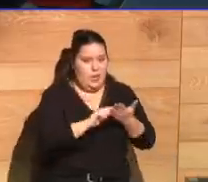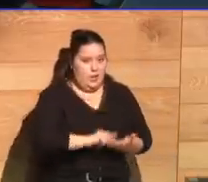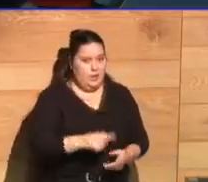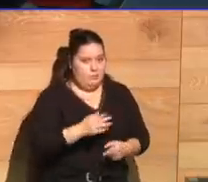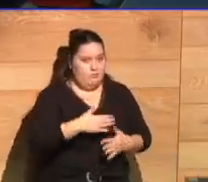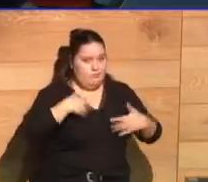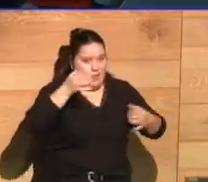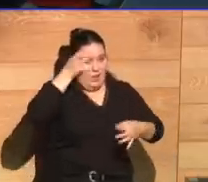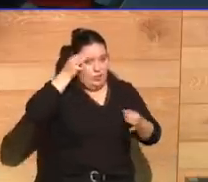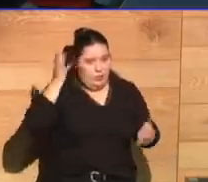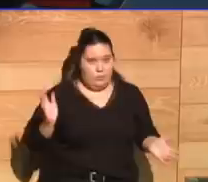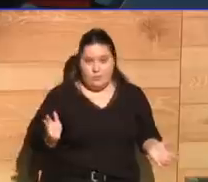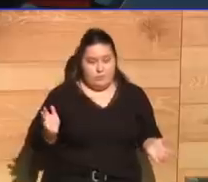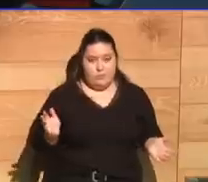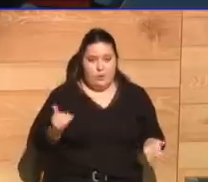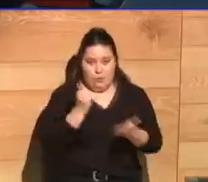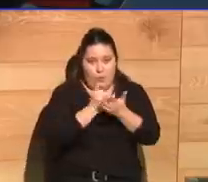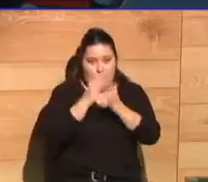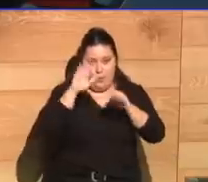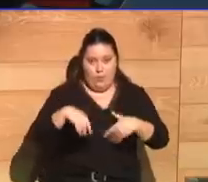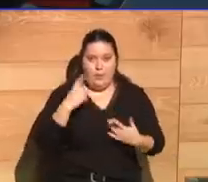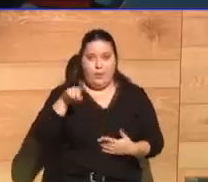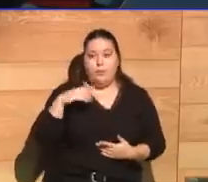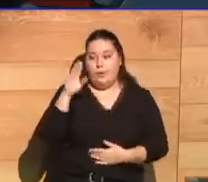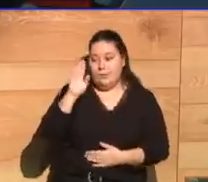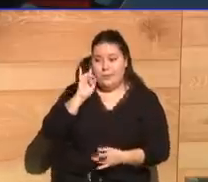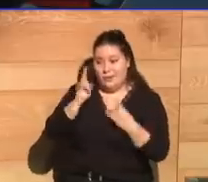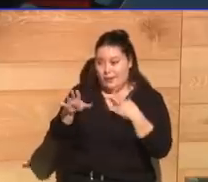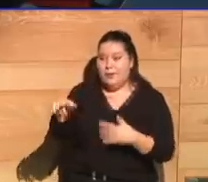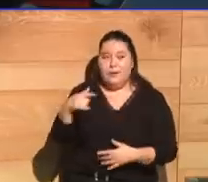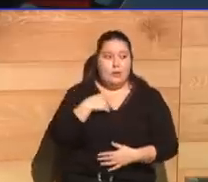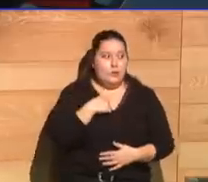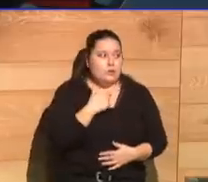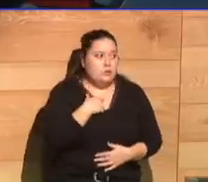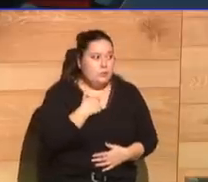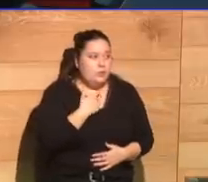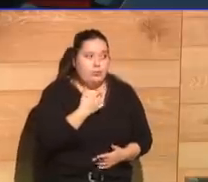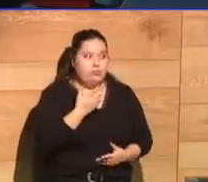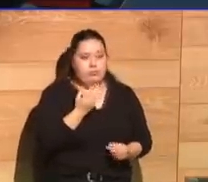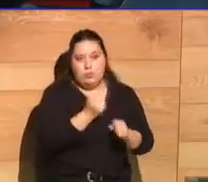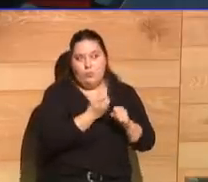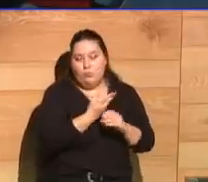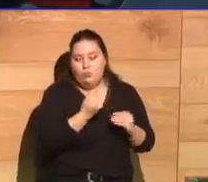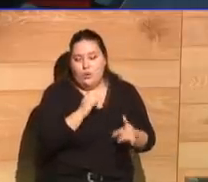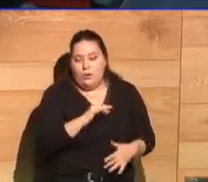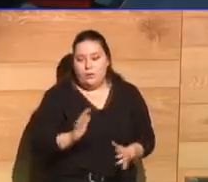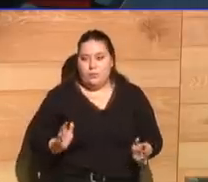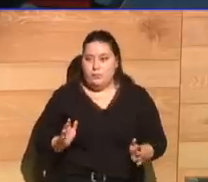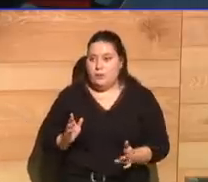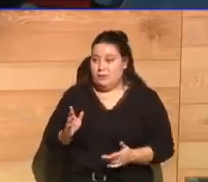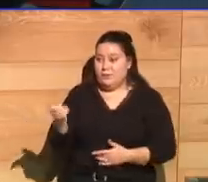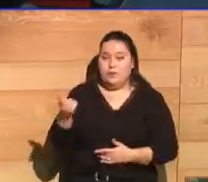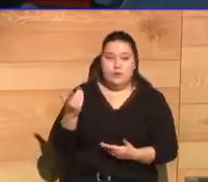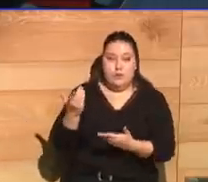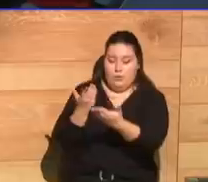pero no han hecho ni prueba ni nada. Y luego han llamado a Paul Newman y he dicho, Paul Newman, yo tengo muchísima plancha. De hecho, Paul Newman le ofrecían el personaje que